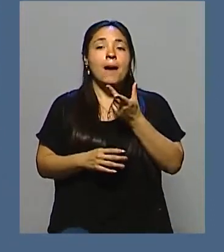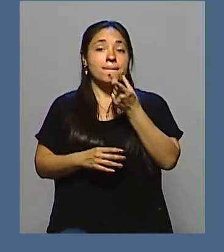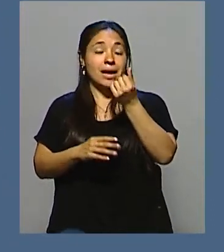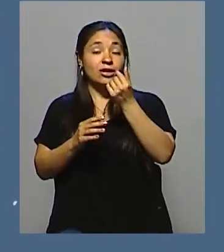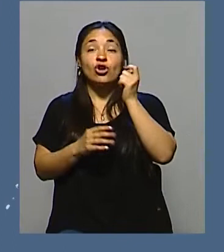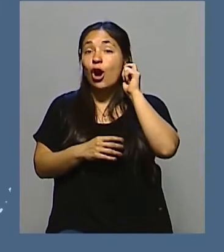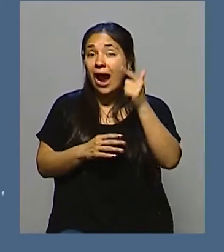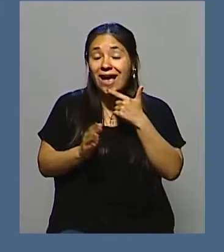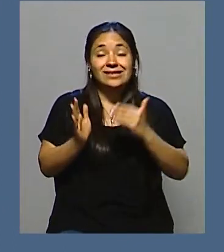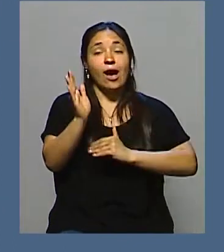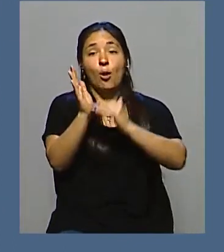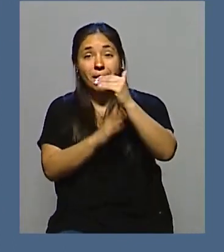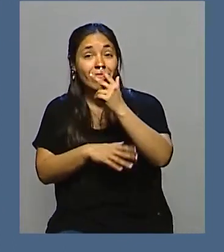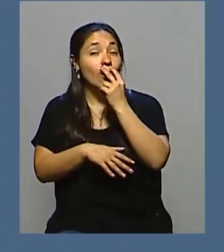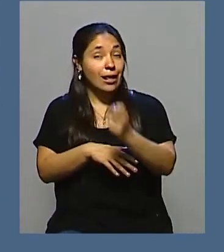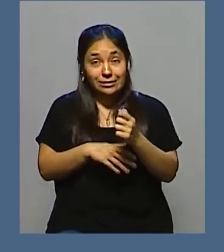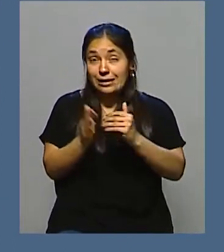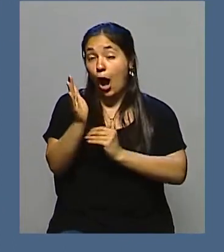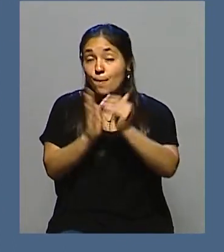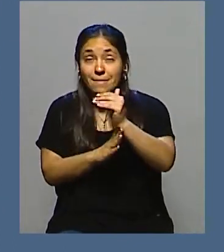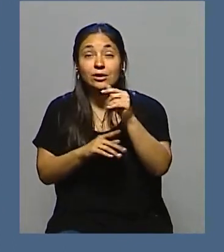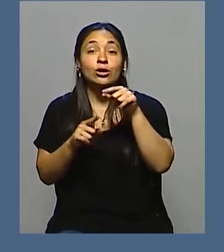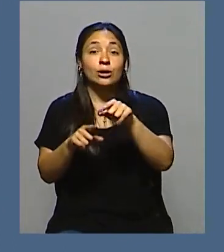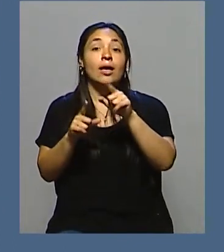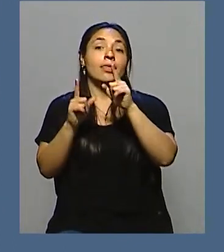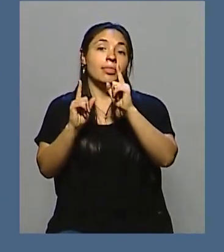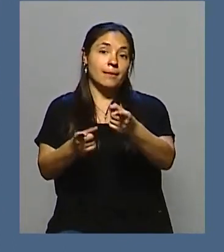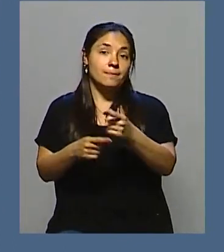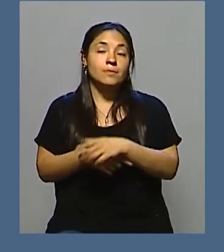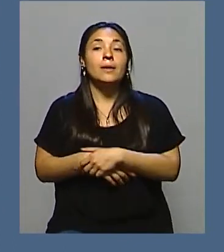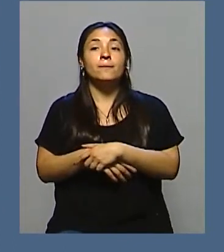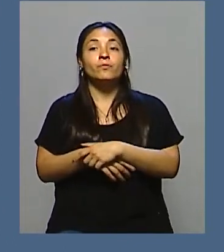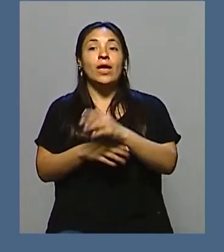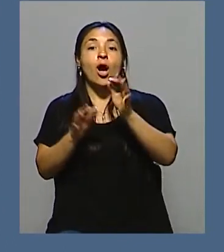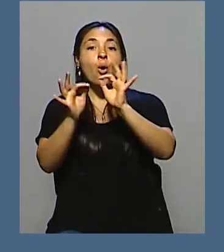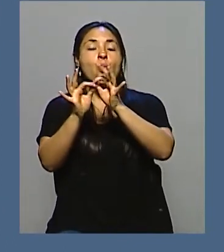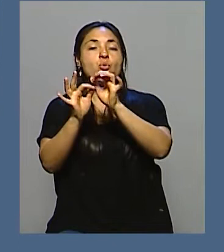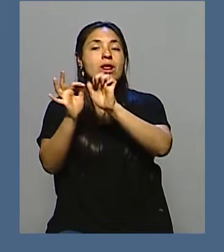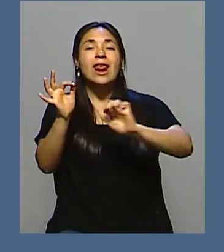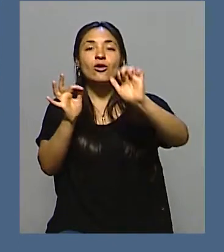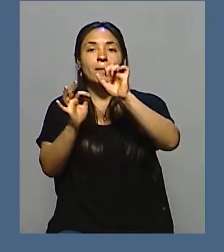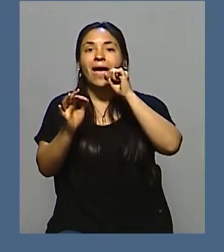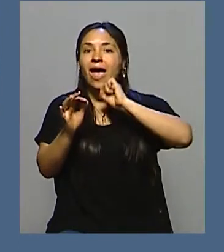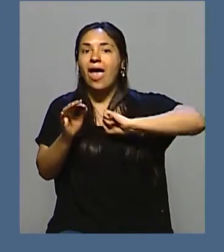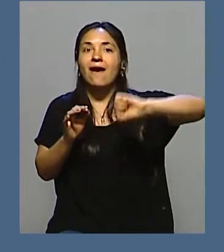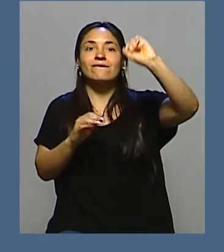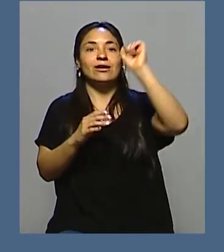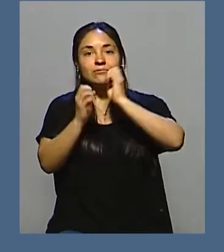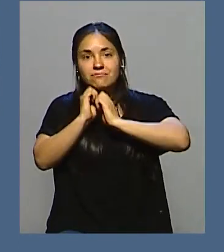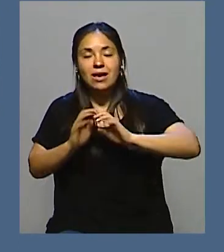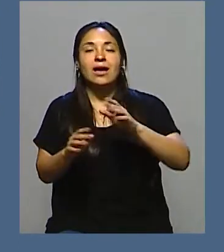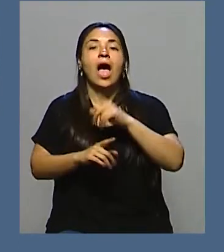del gas y de la electricidad y consecuentemente la entrada en la Unión Europea de la inflación, que en algunos países ya ha llegado